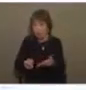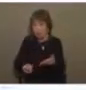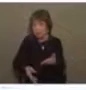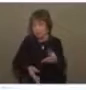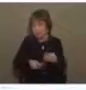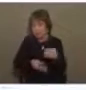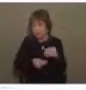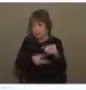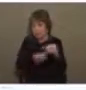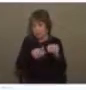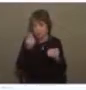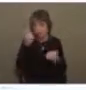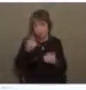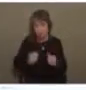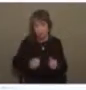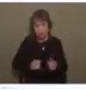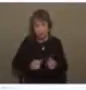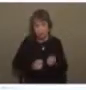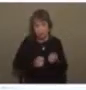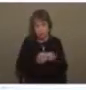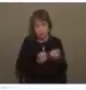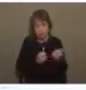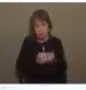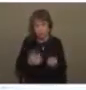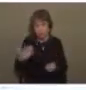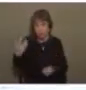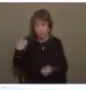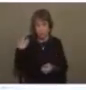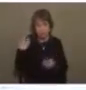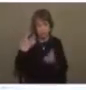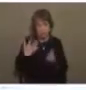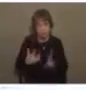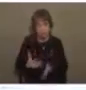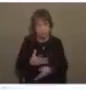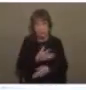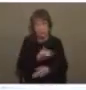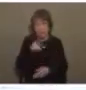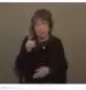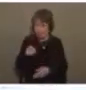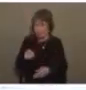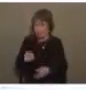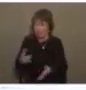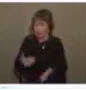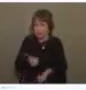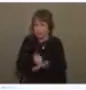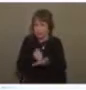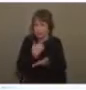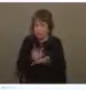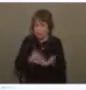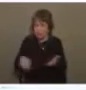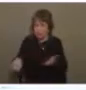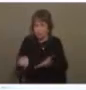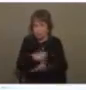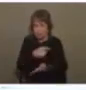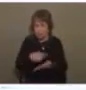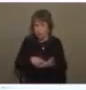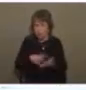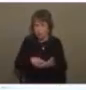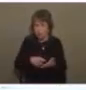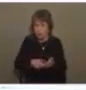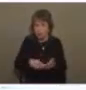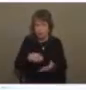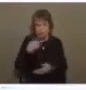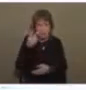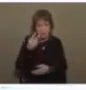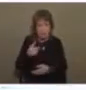difícil contratar a trabajadores por esos costos, pues vamos a subsidiar esos costos. Tercero, independientemente de lo que uno esté a favor o en contra del Jones Act, si es un costo para Puerto Rico, ese